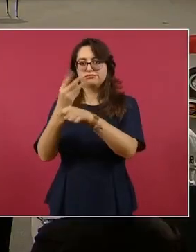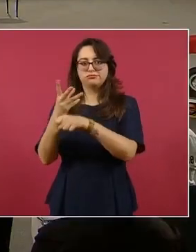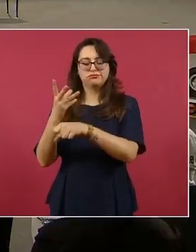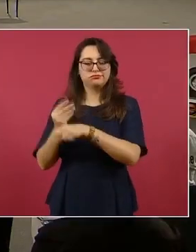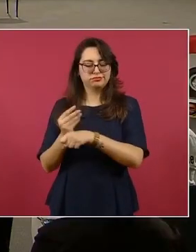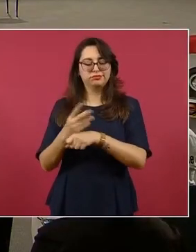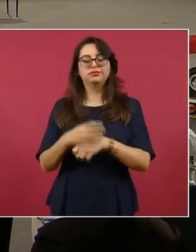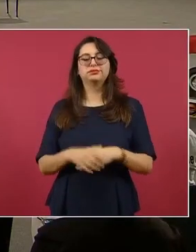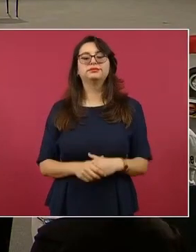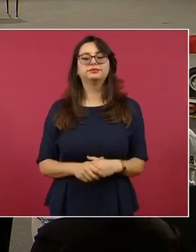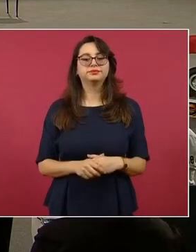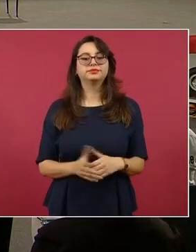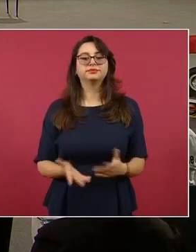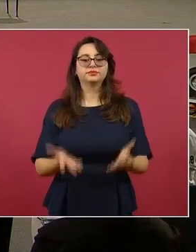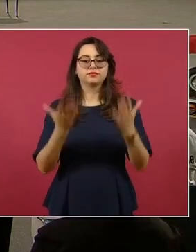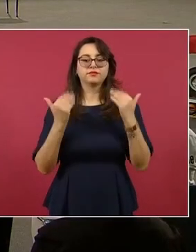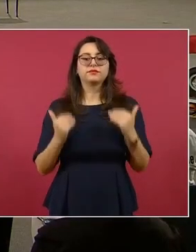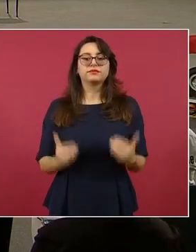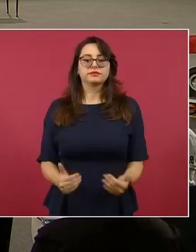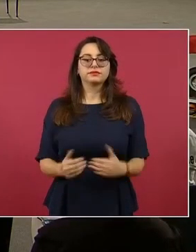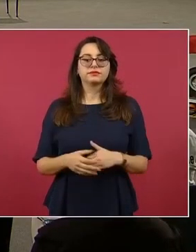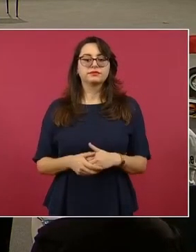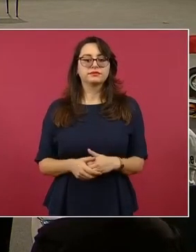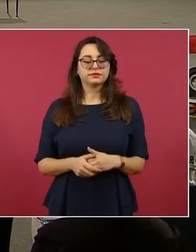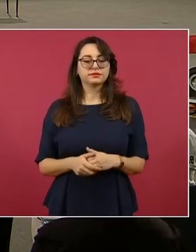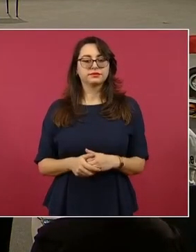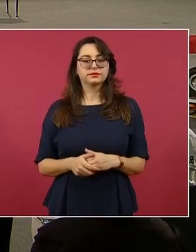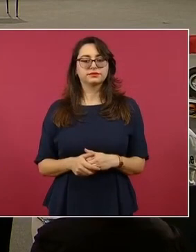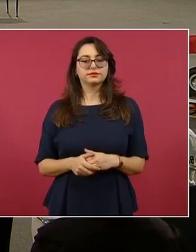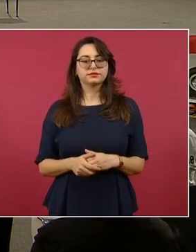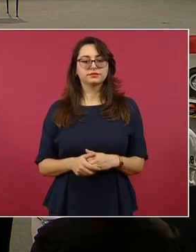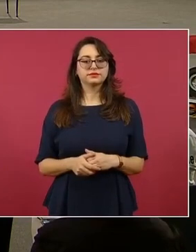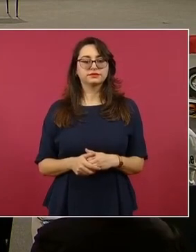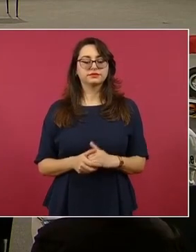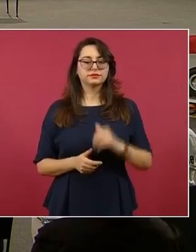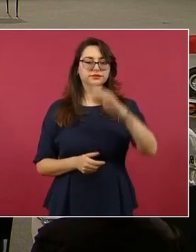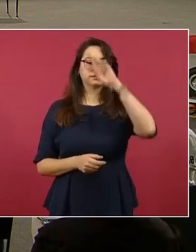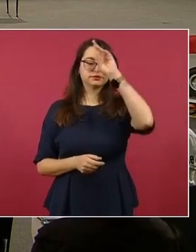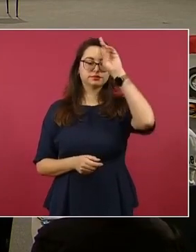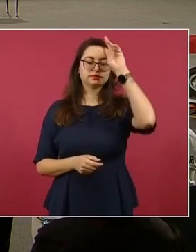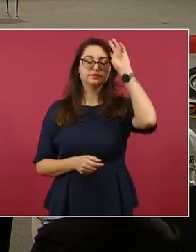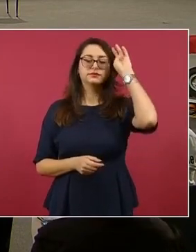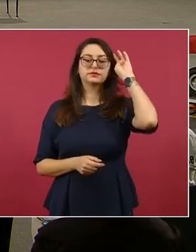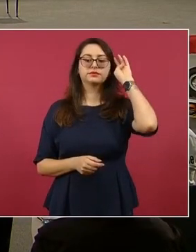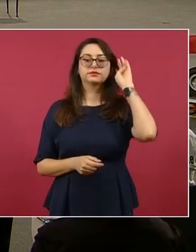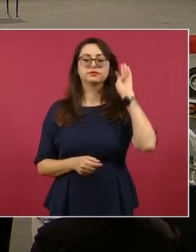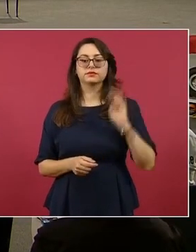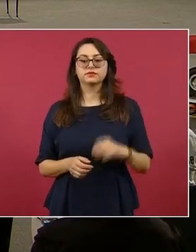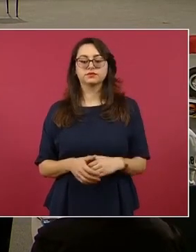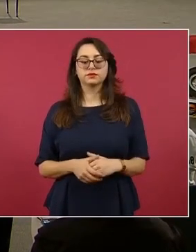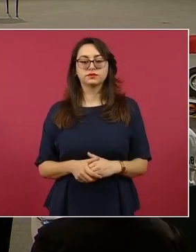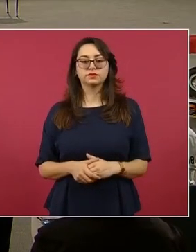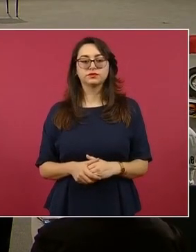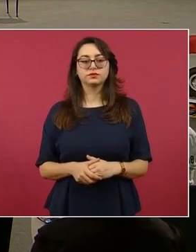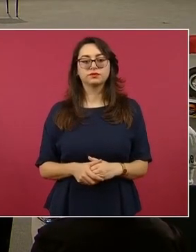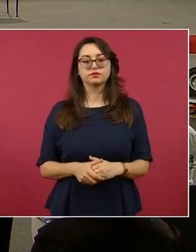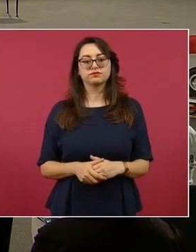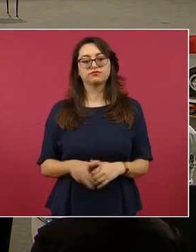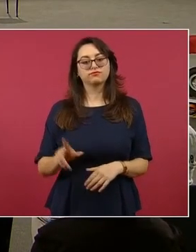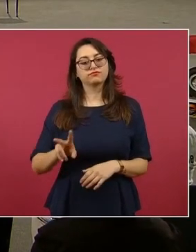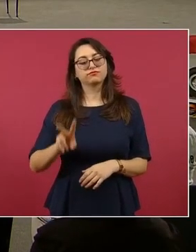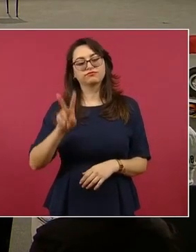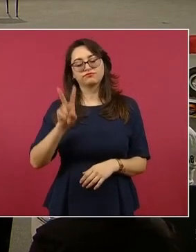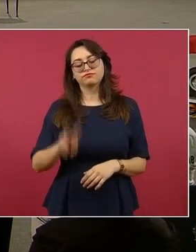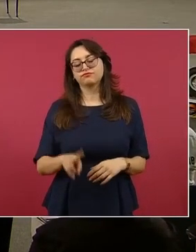férrea. Vamos a pasar a la que sigue. Quisiera, como ha dicho el presidente, anunciarles con enorme